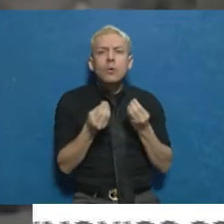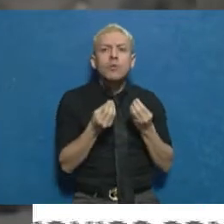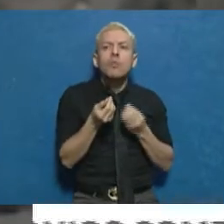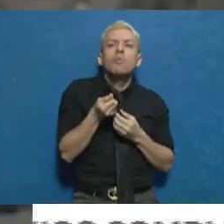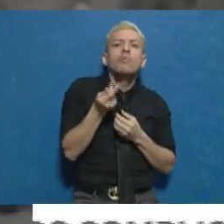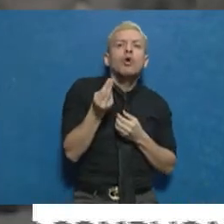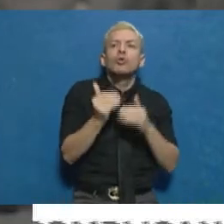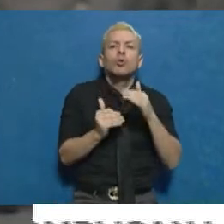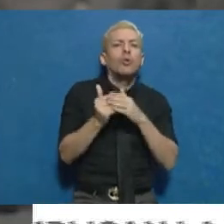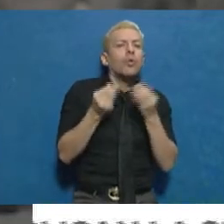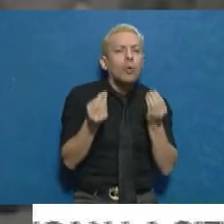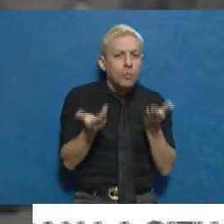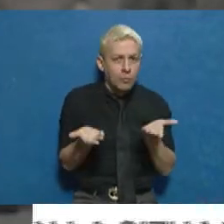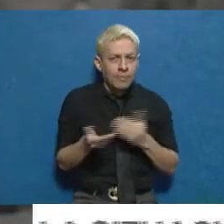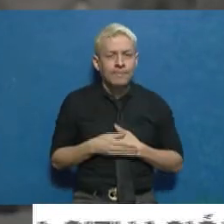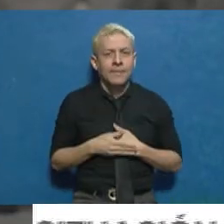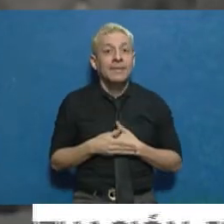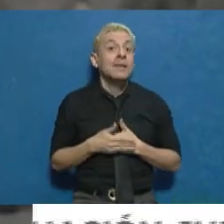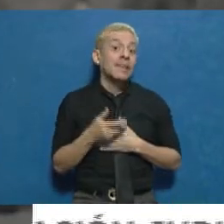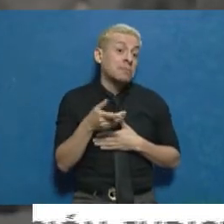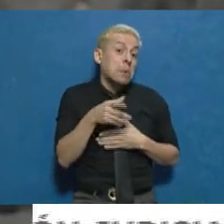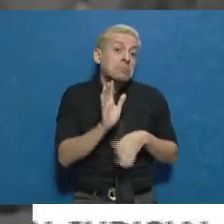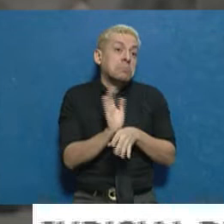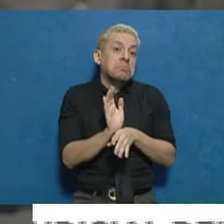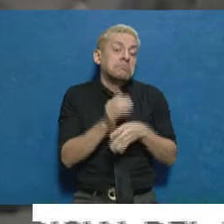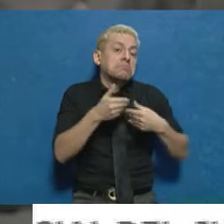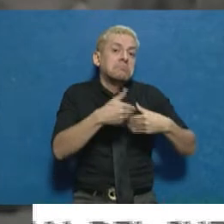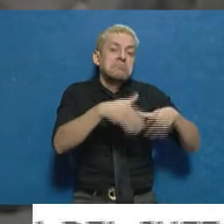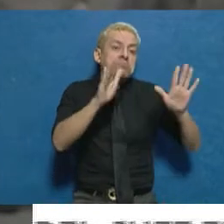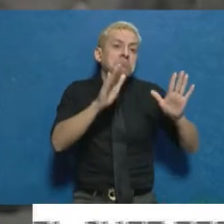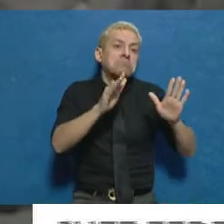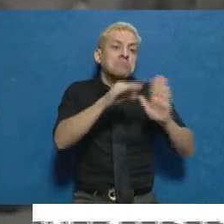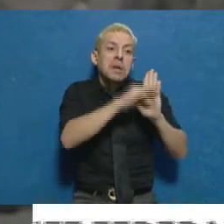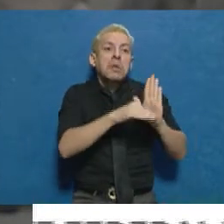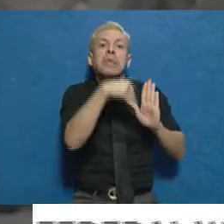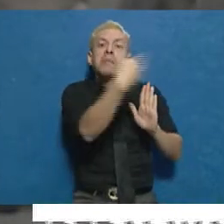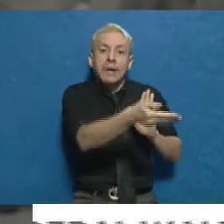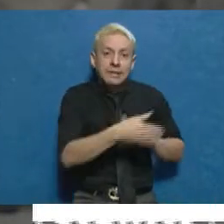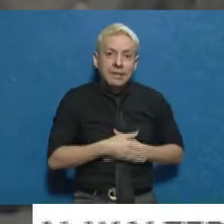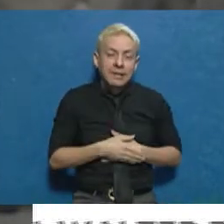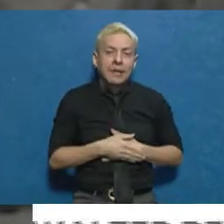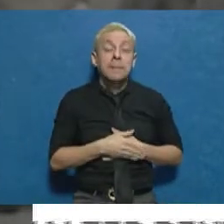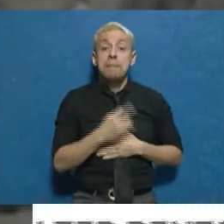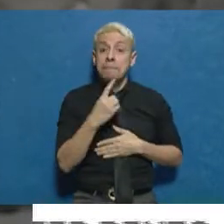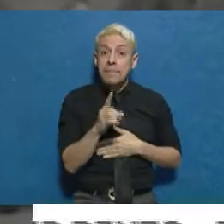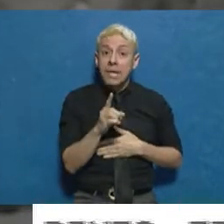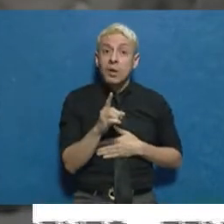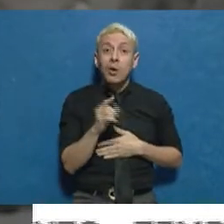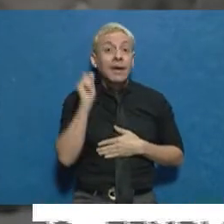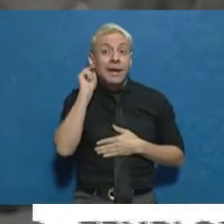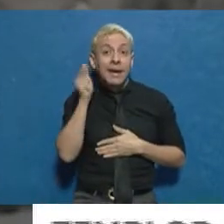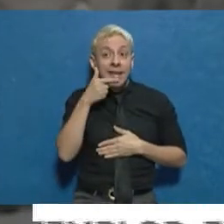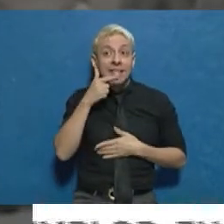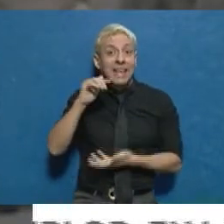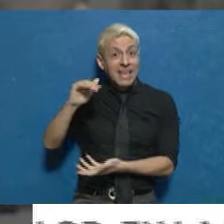monto de reducción, por lo tanto queda librado a la reglamentación. Pero al ser gas